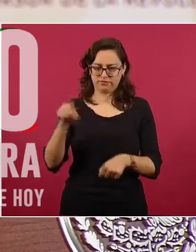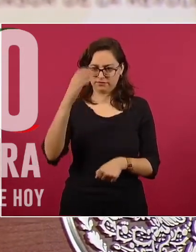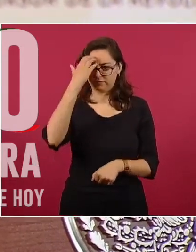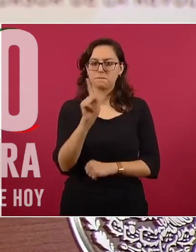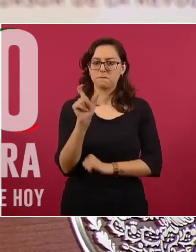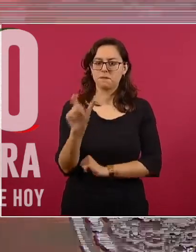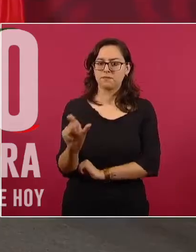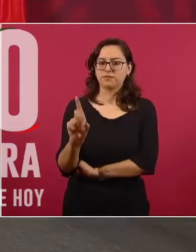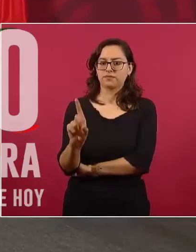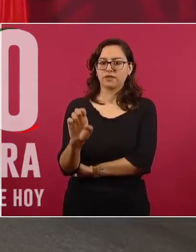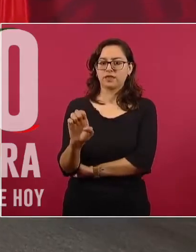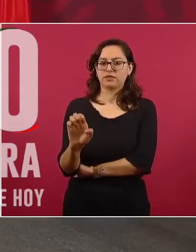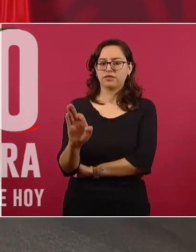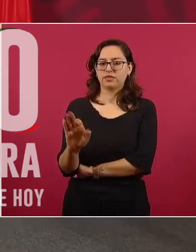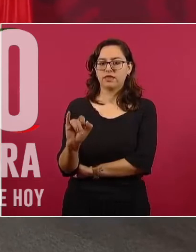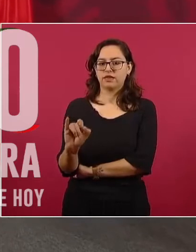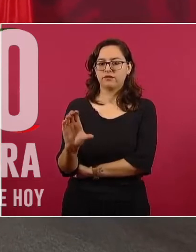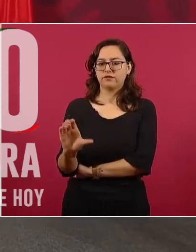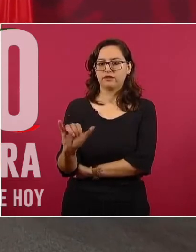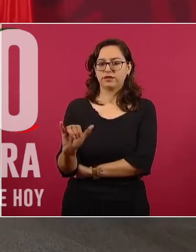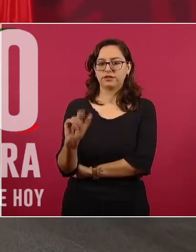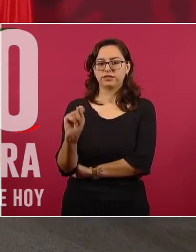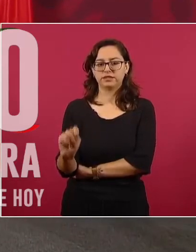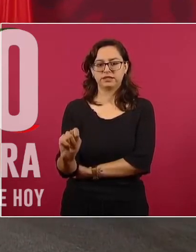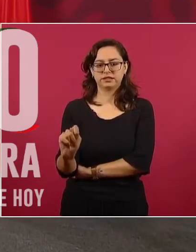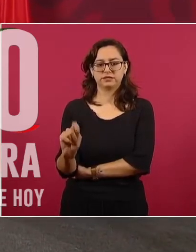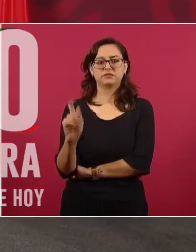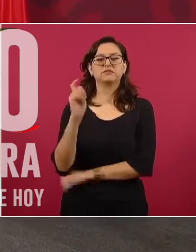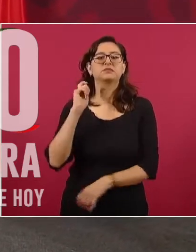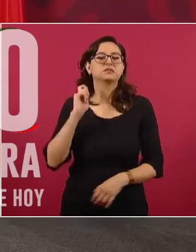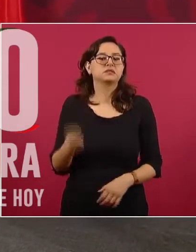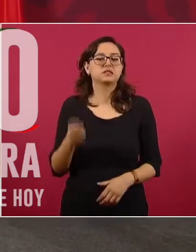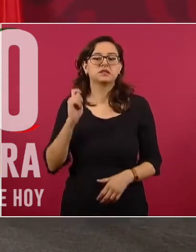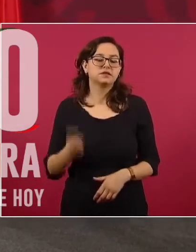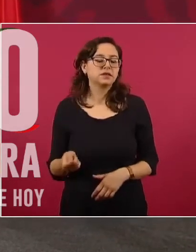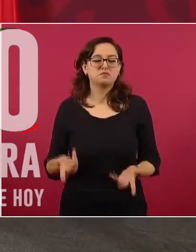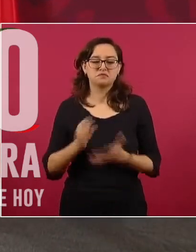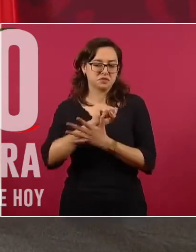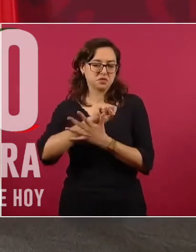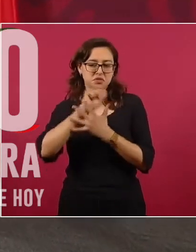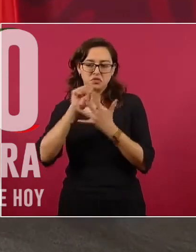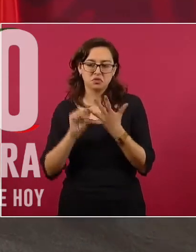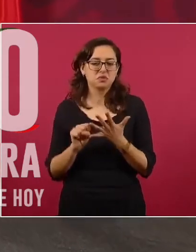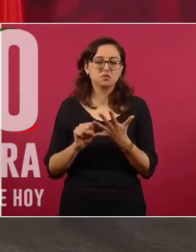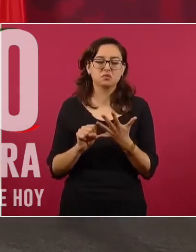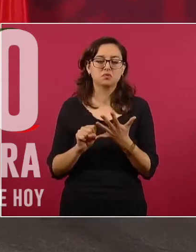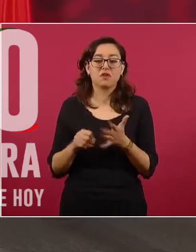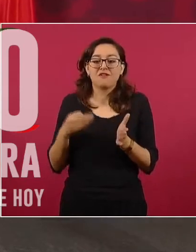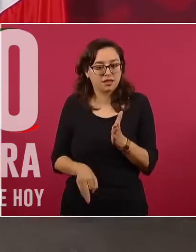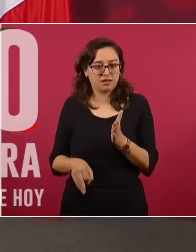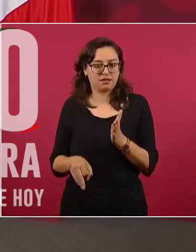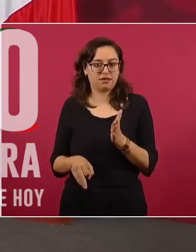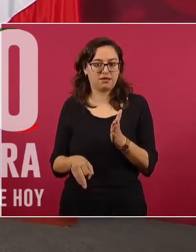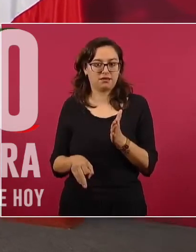término técnico que se traduce, o el sinónimo es la